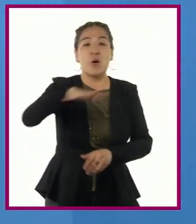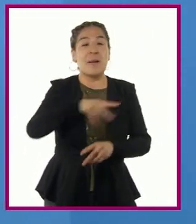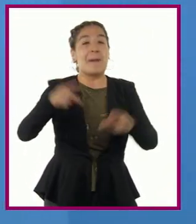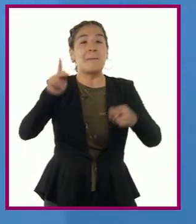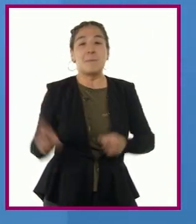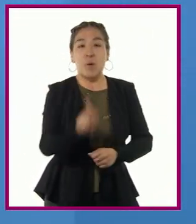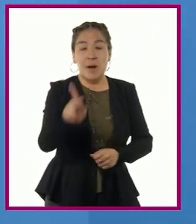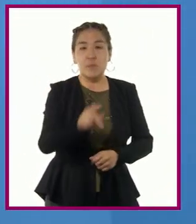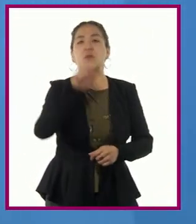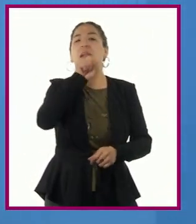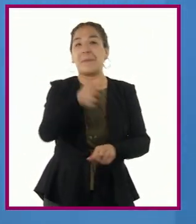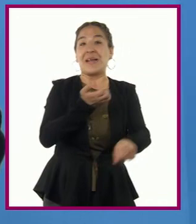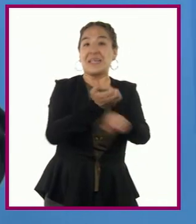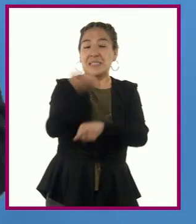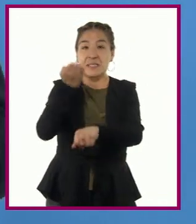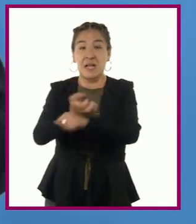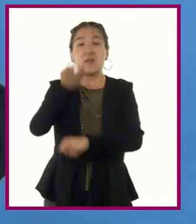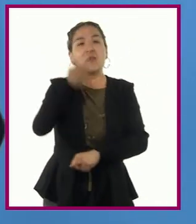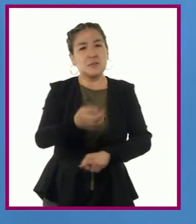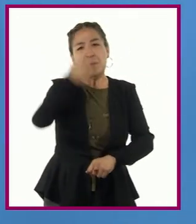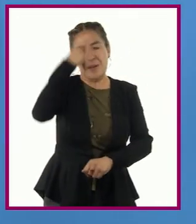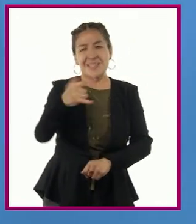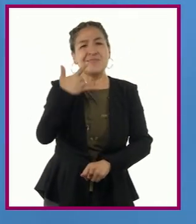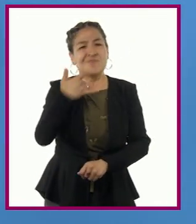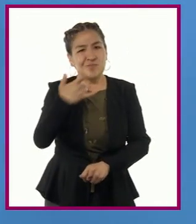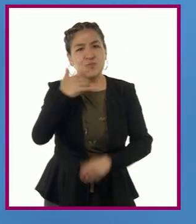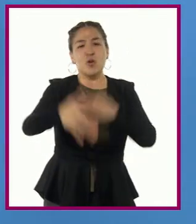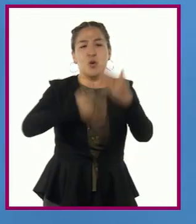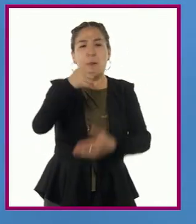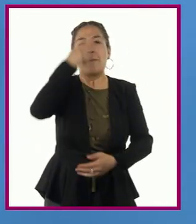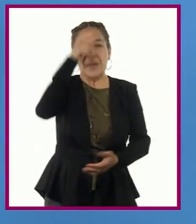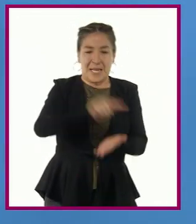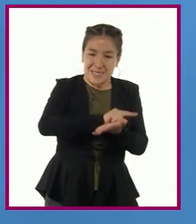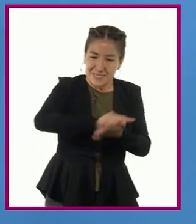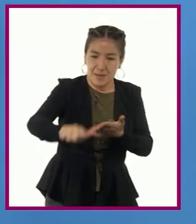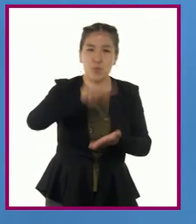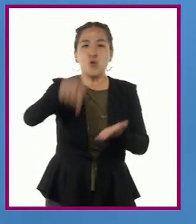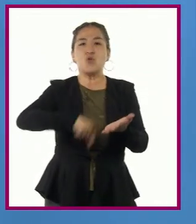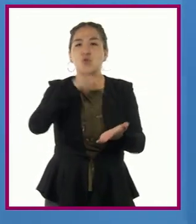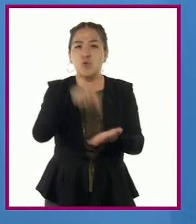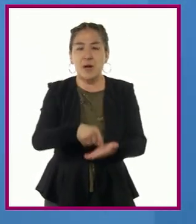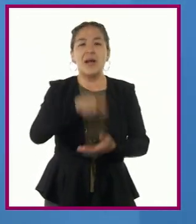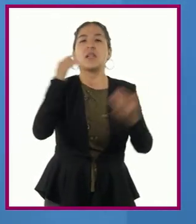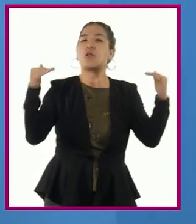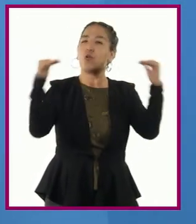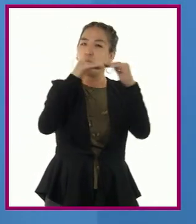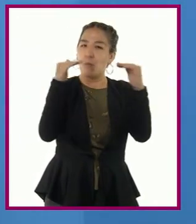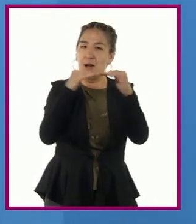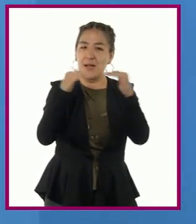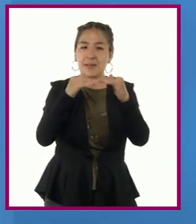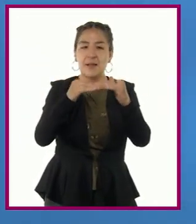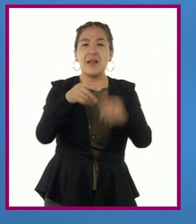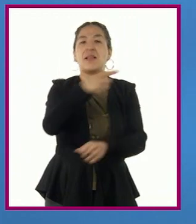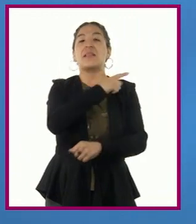de sus provincias, que se esmeren en la limpieza de ellos, ornato, igualdad y empedrados de las